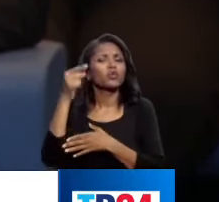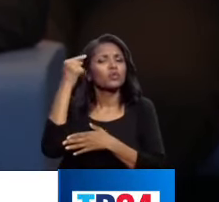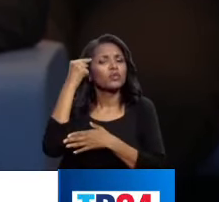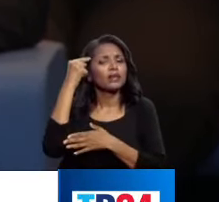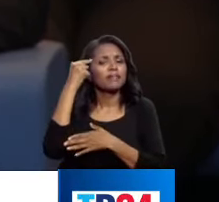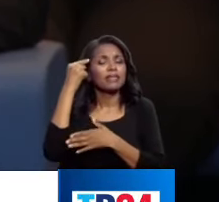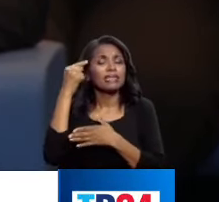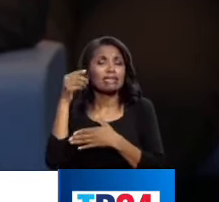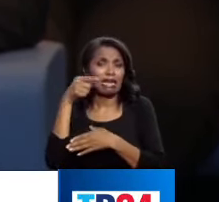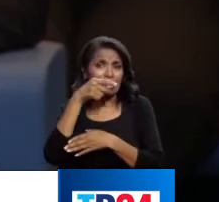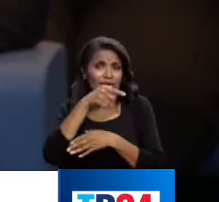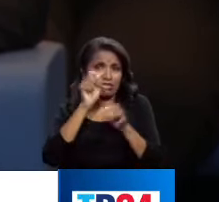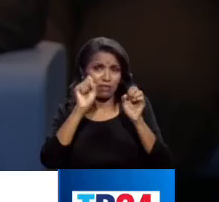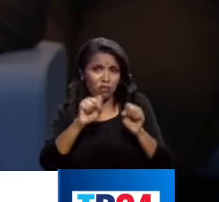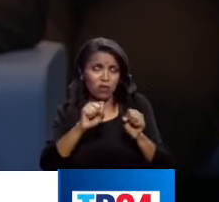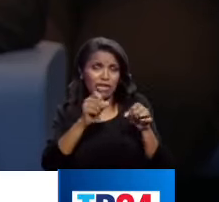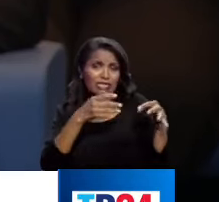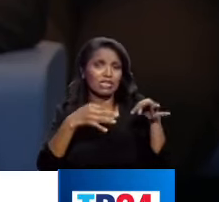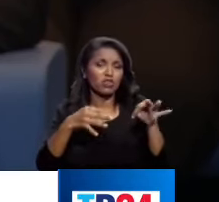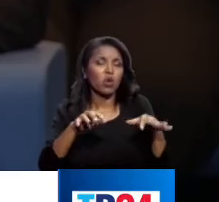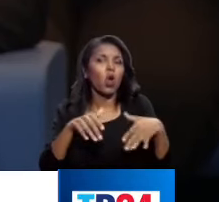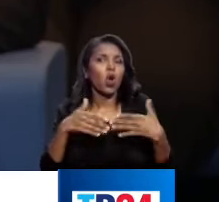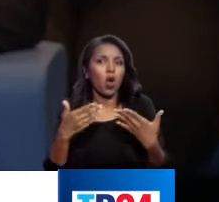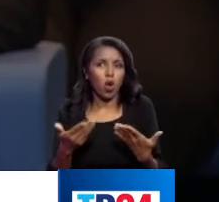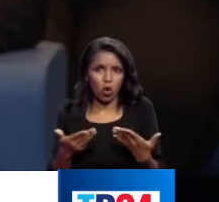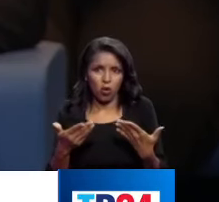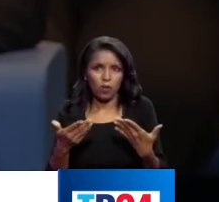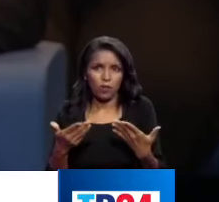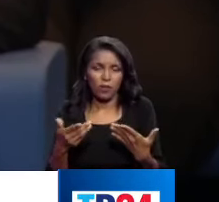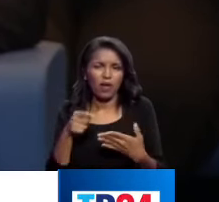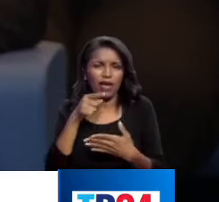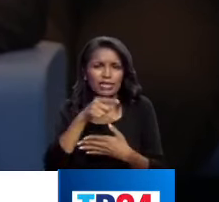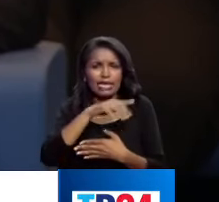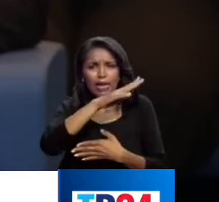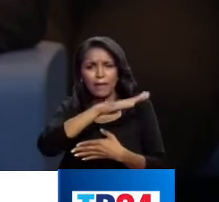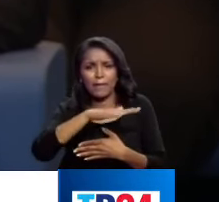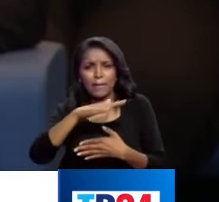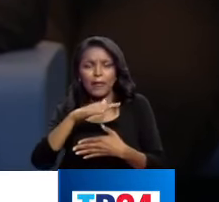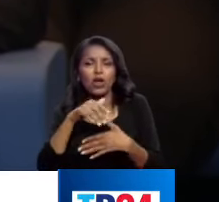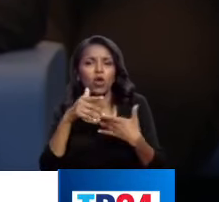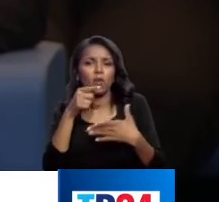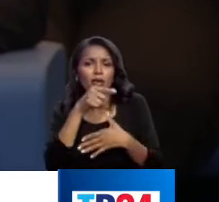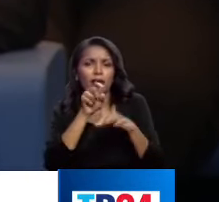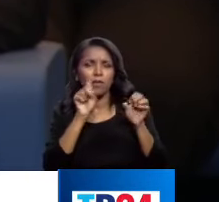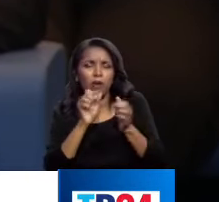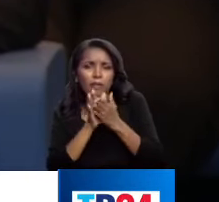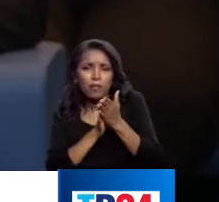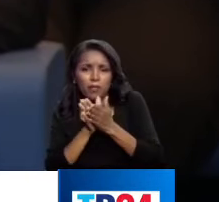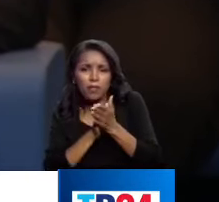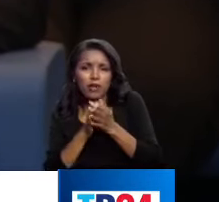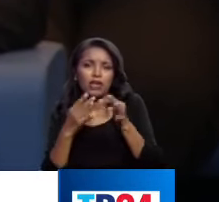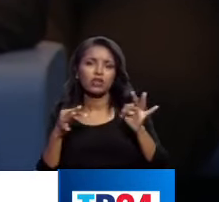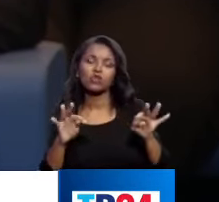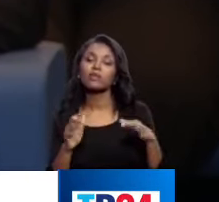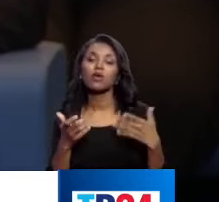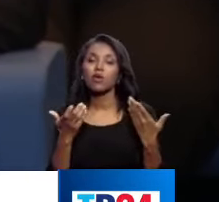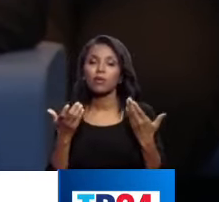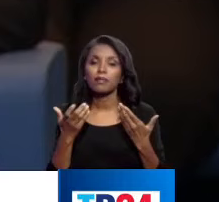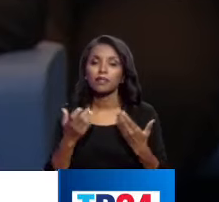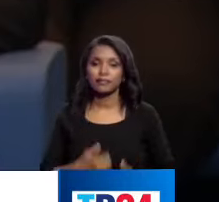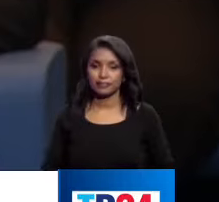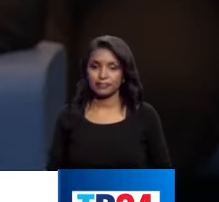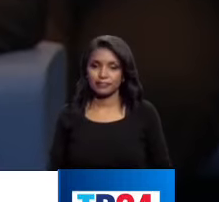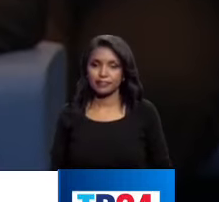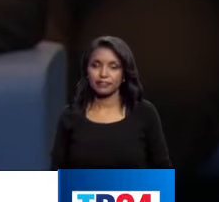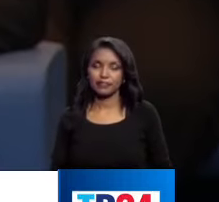en el corto plazo el turismo en las costas y pueblos del Caribe y así poder generar otros polos de desarrollo turístico en